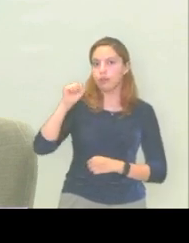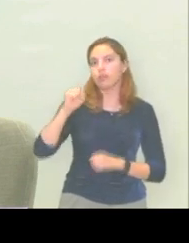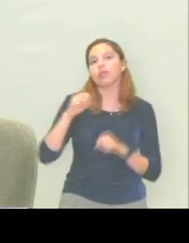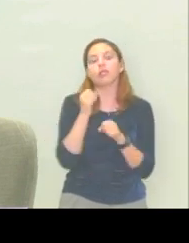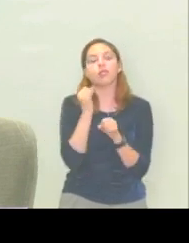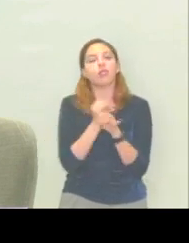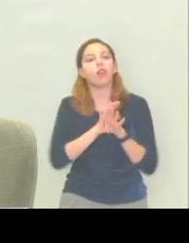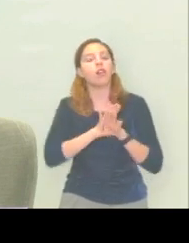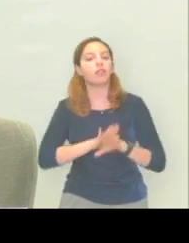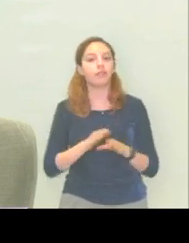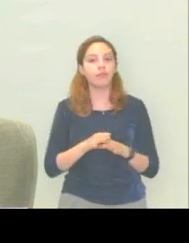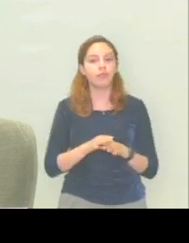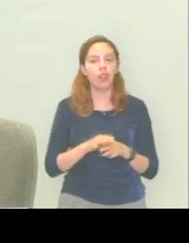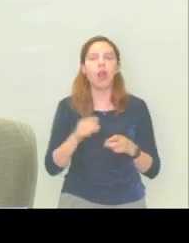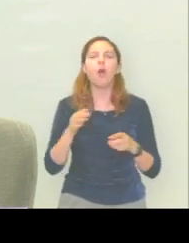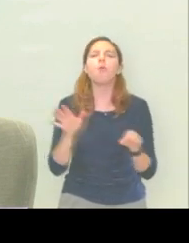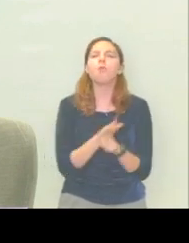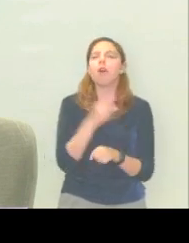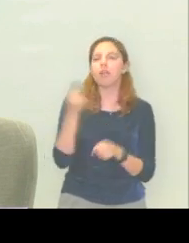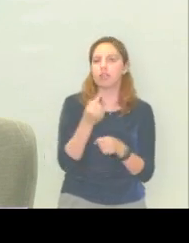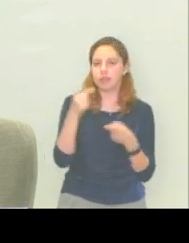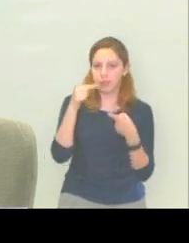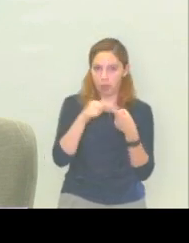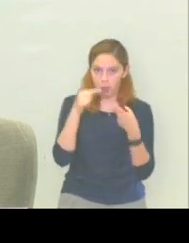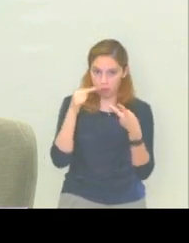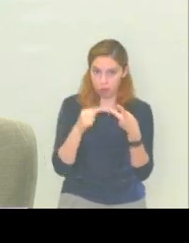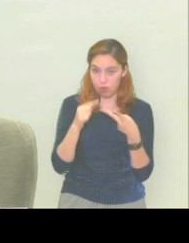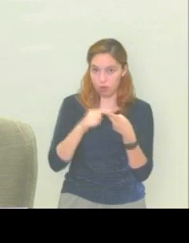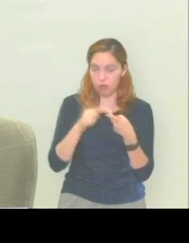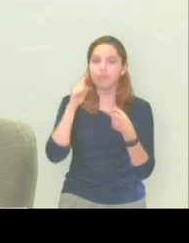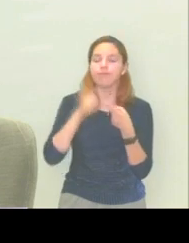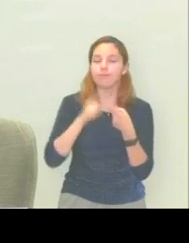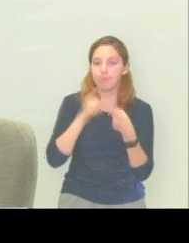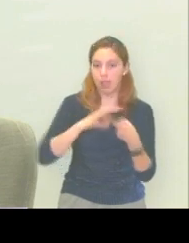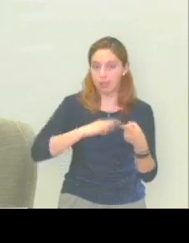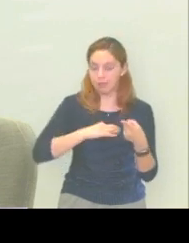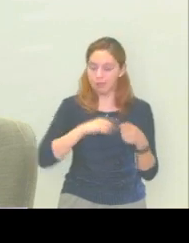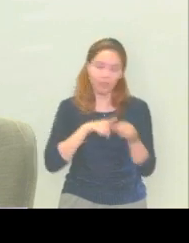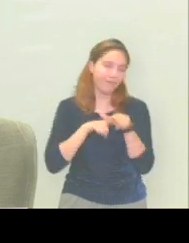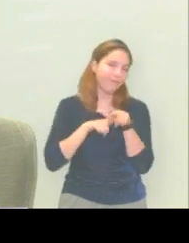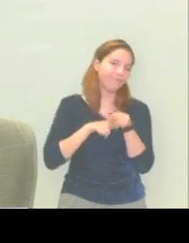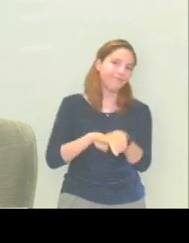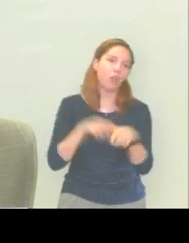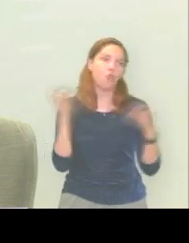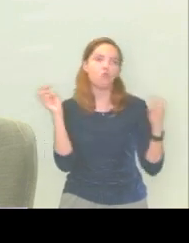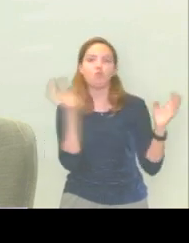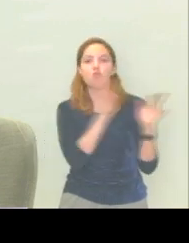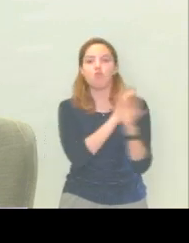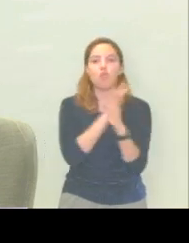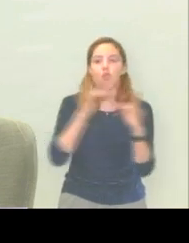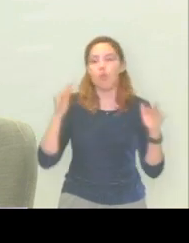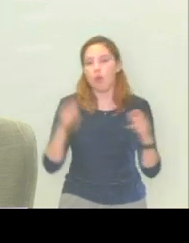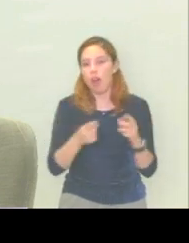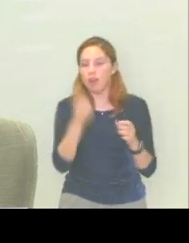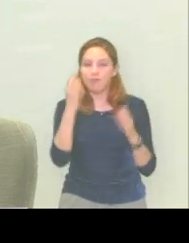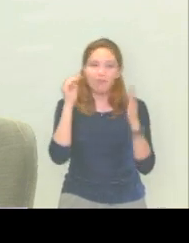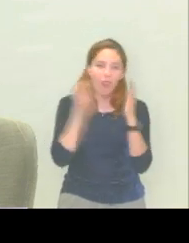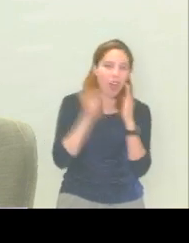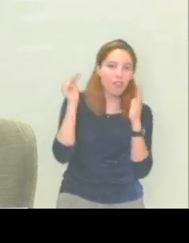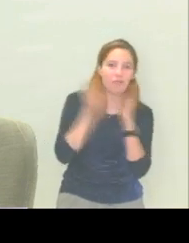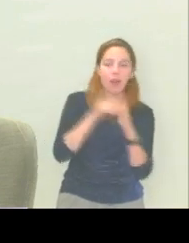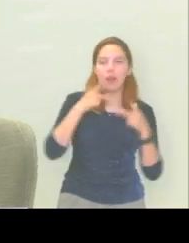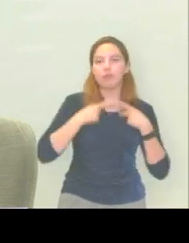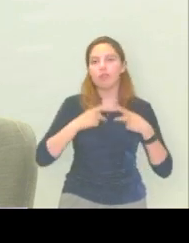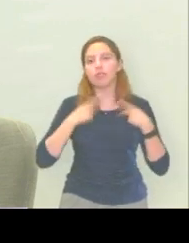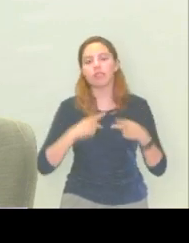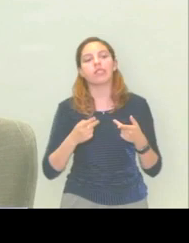Mundial de la Salud, pues se deben a dos factores, principalmente porque el virus sigue circulando, hay muchas personas, millones de personas